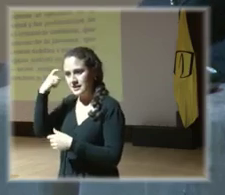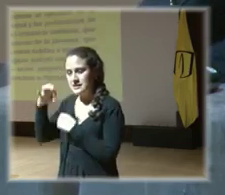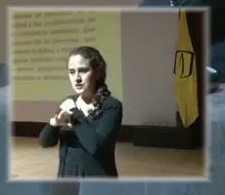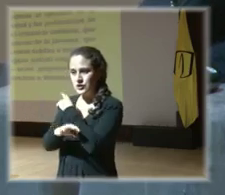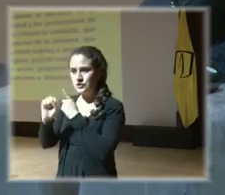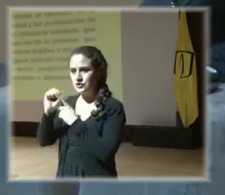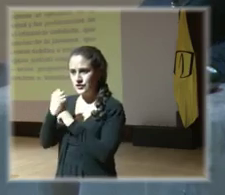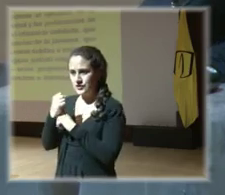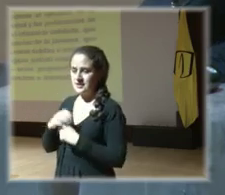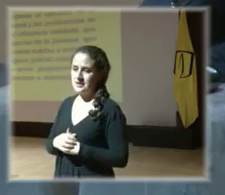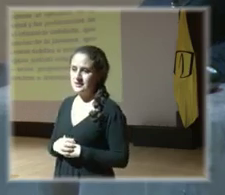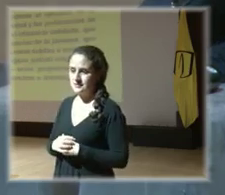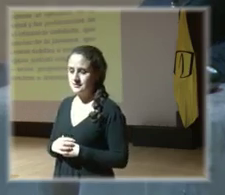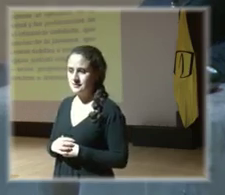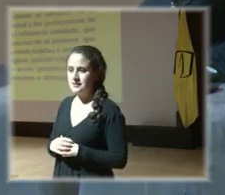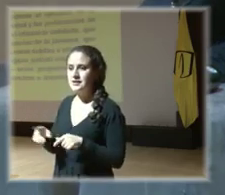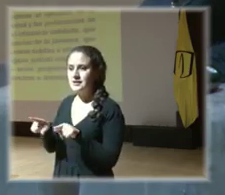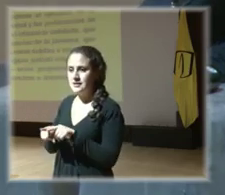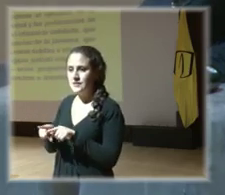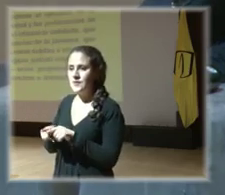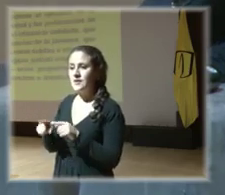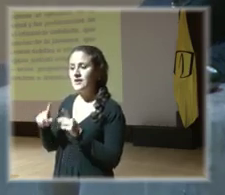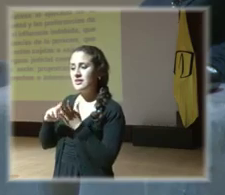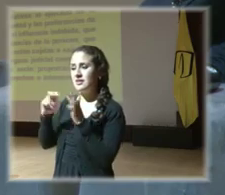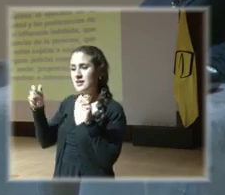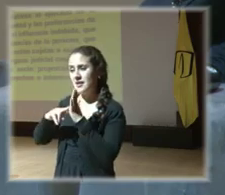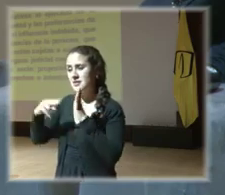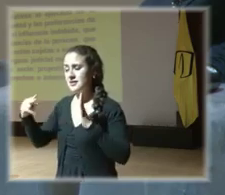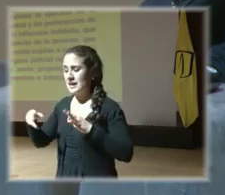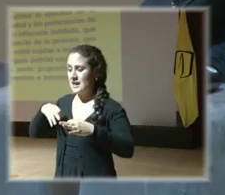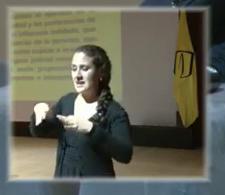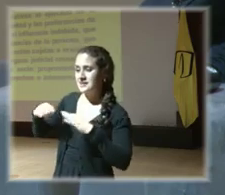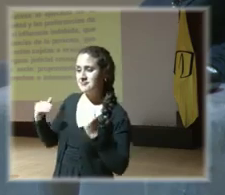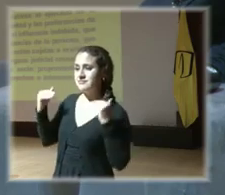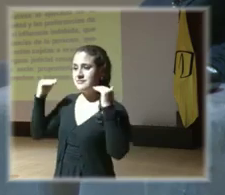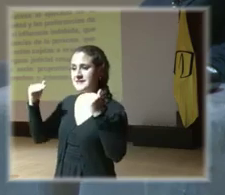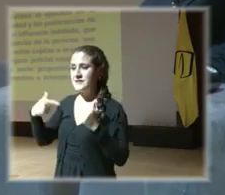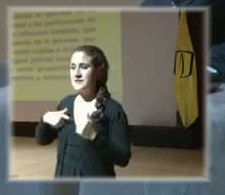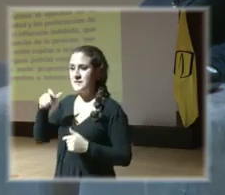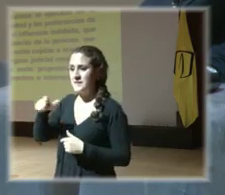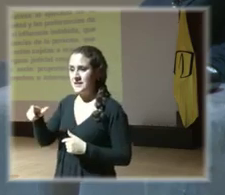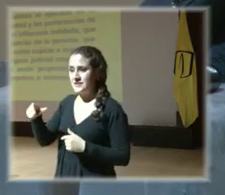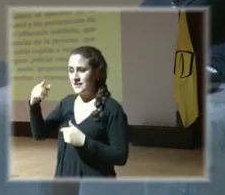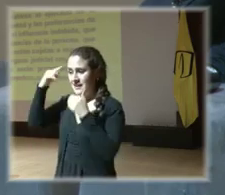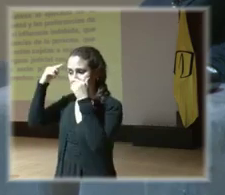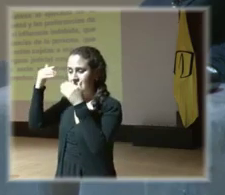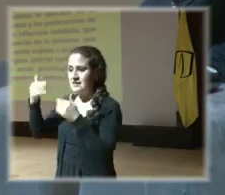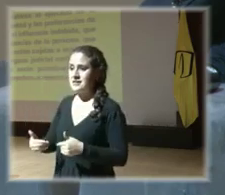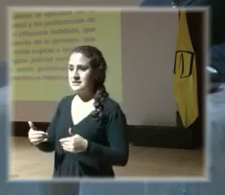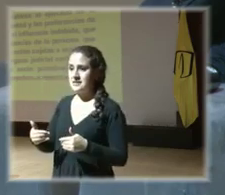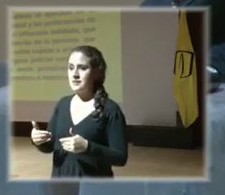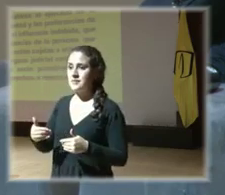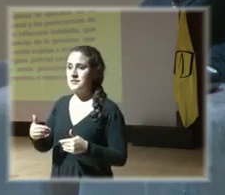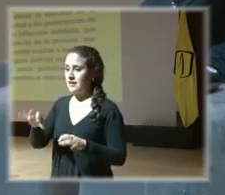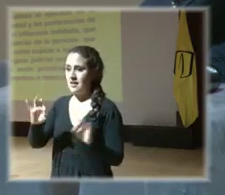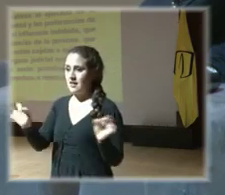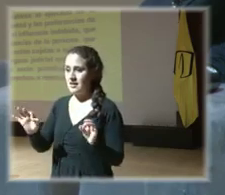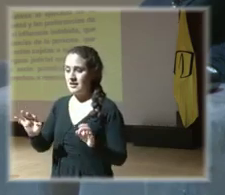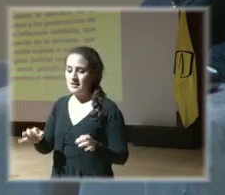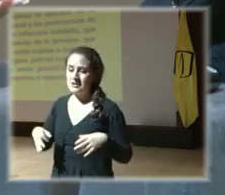Porque yo decía, los abogados somos muy técnicos y no sabemos explicarle a las personas que no tienen discapacidad y menos no